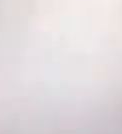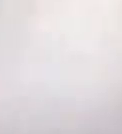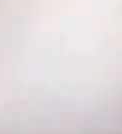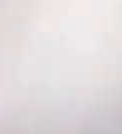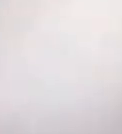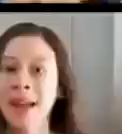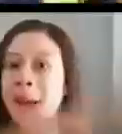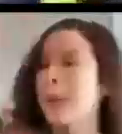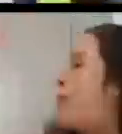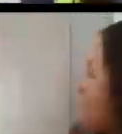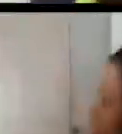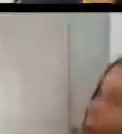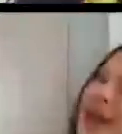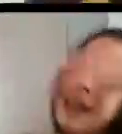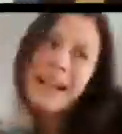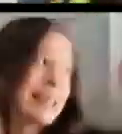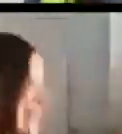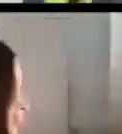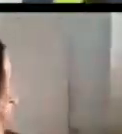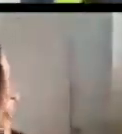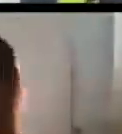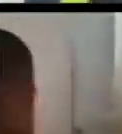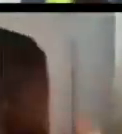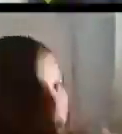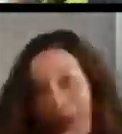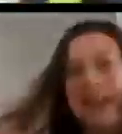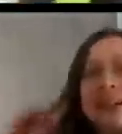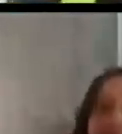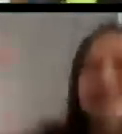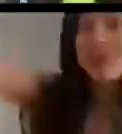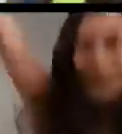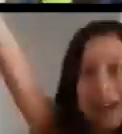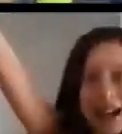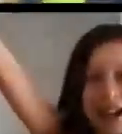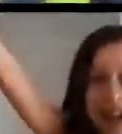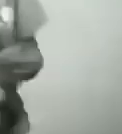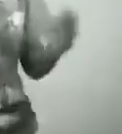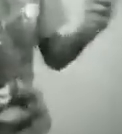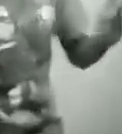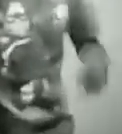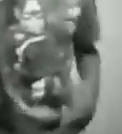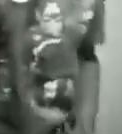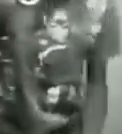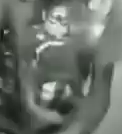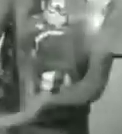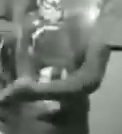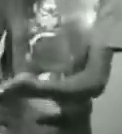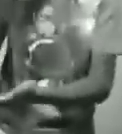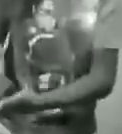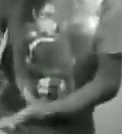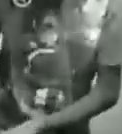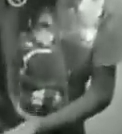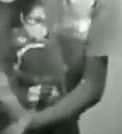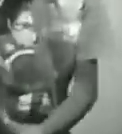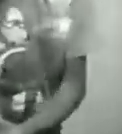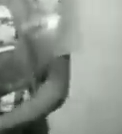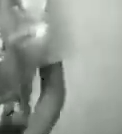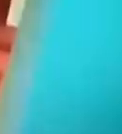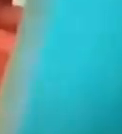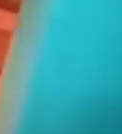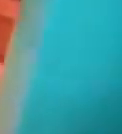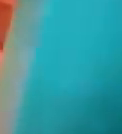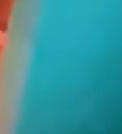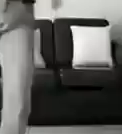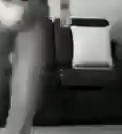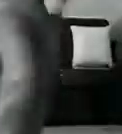a aprovechar. Estudiar, aprendo en casa, mi tiempo valdrá. Repaso,